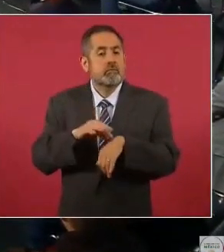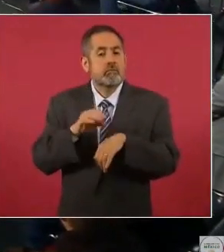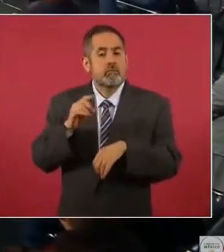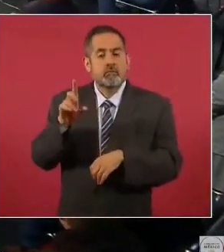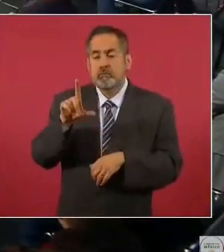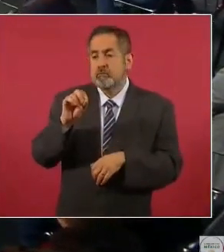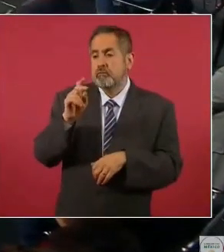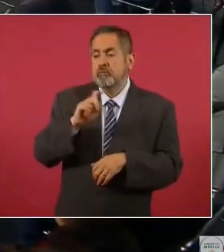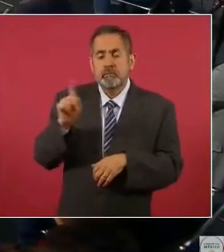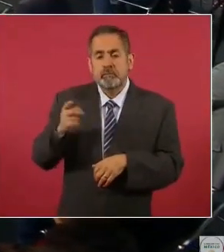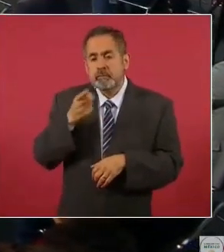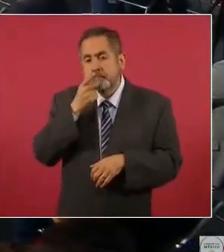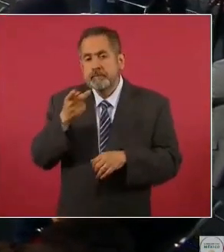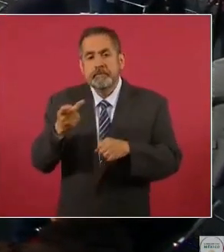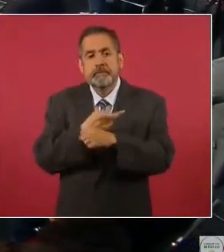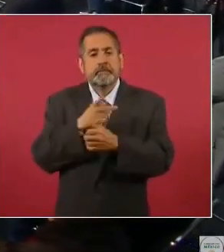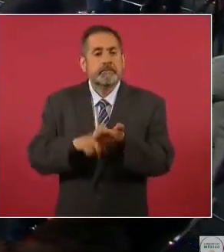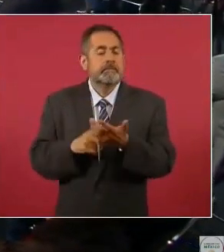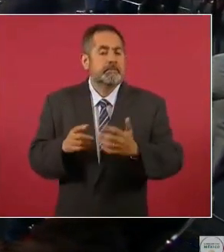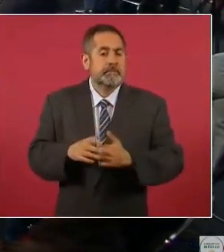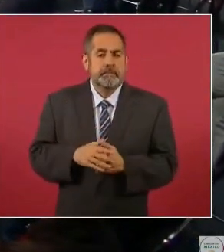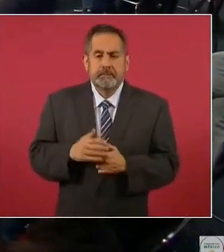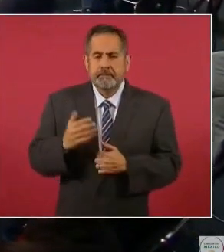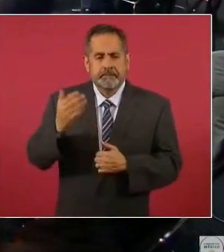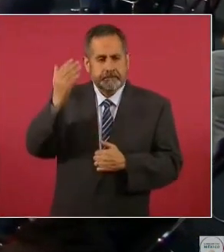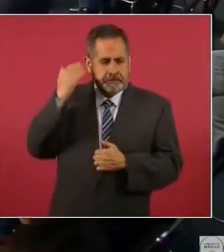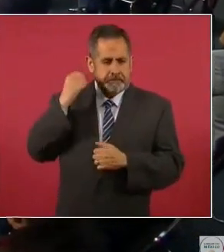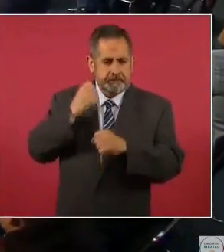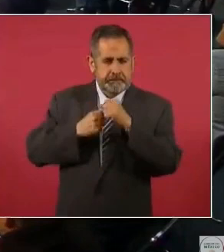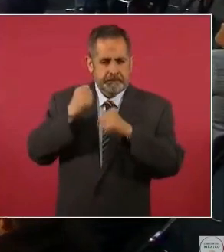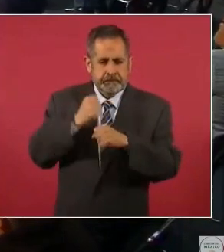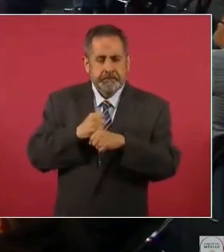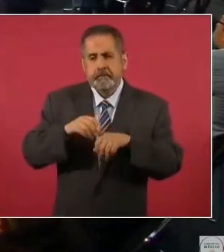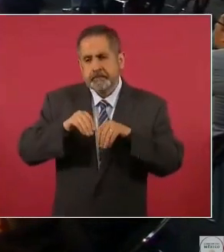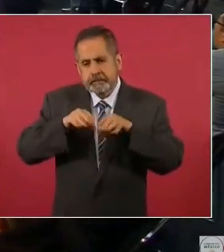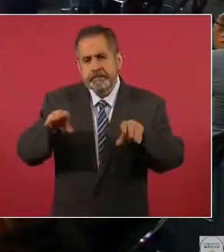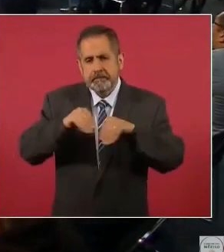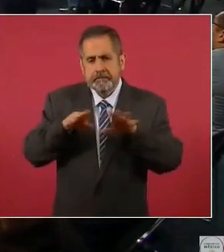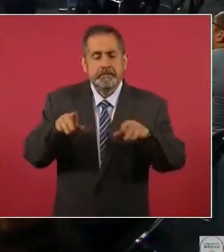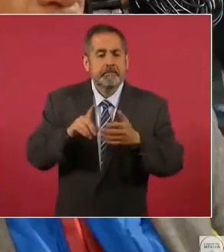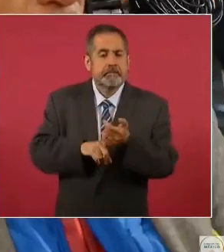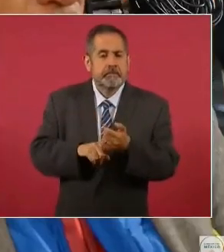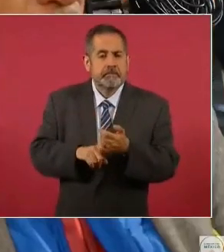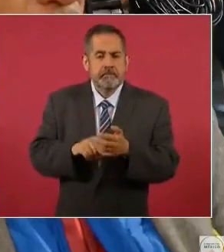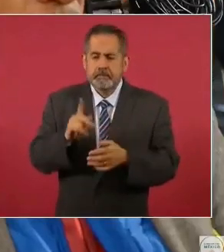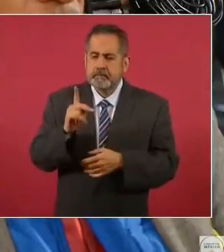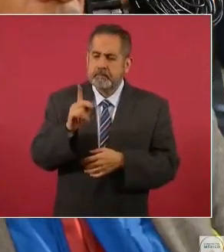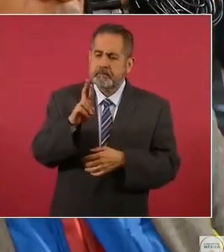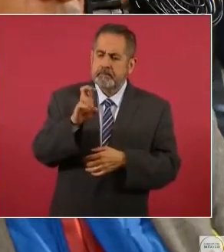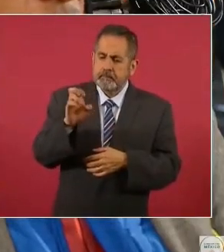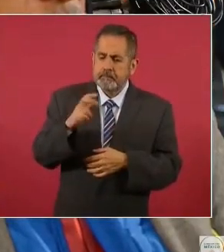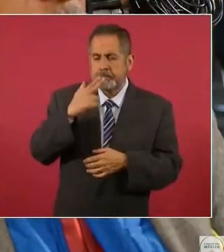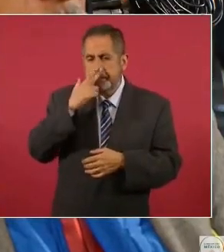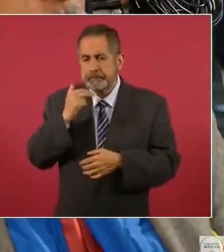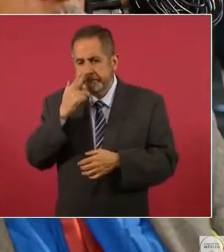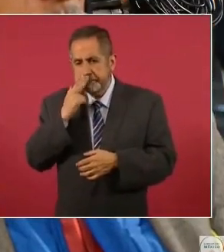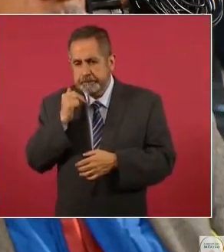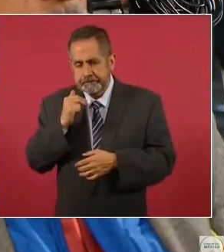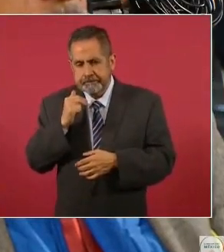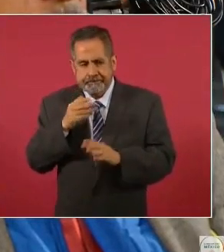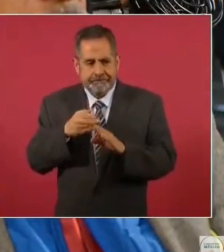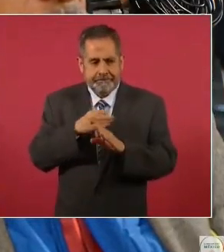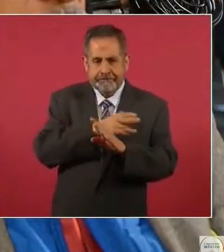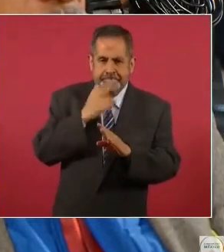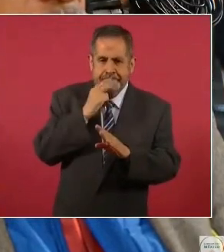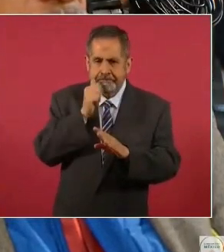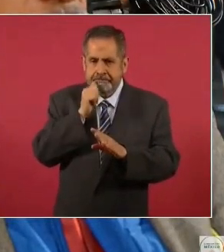esta respuesta, de hace algunos años se empezó a dar a conocer el tema de la prediabetes y hoy toma mucho énfasis, mucha